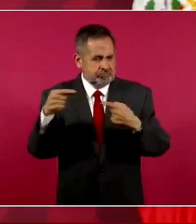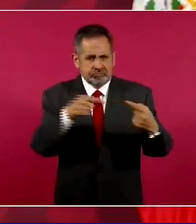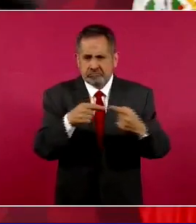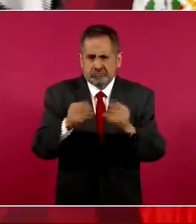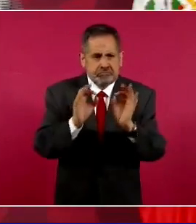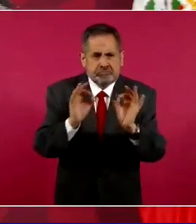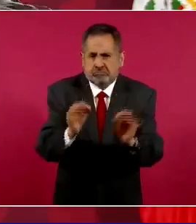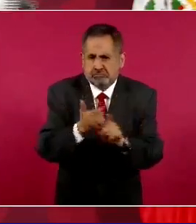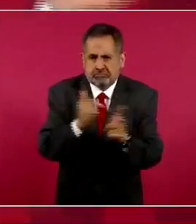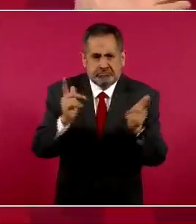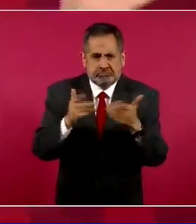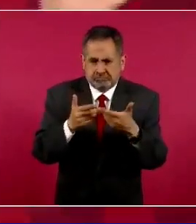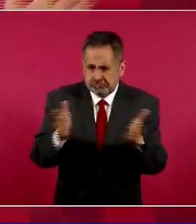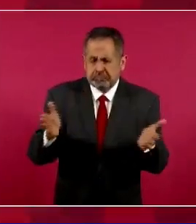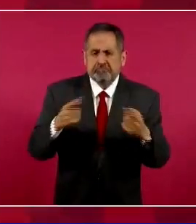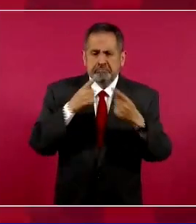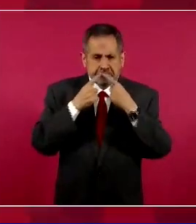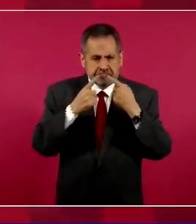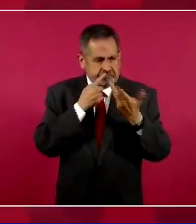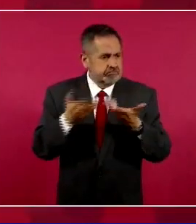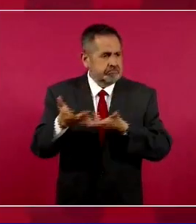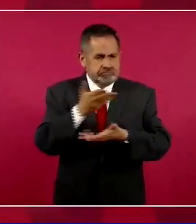Se abre el debate.